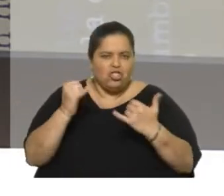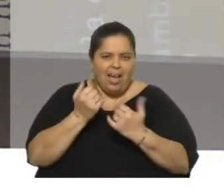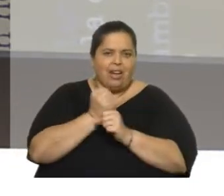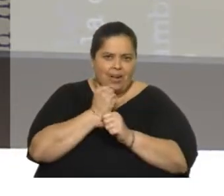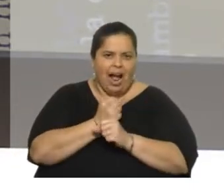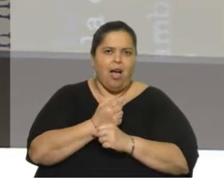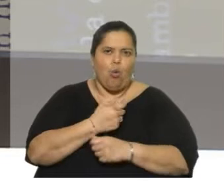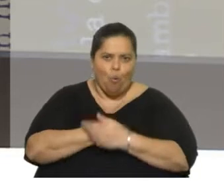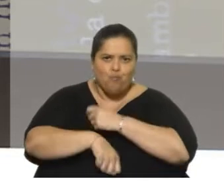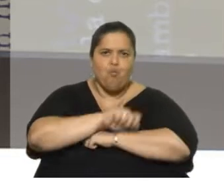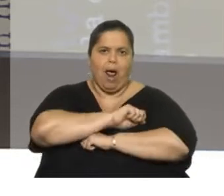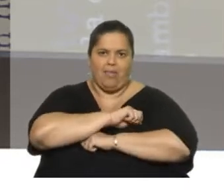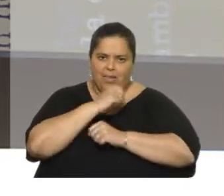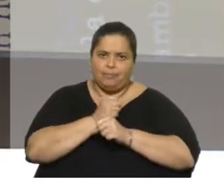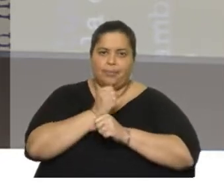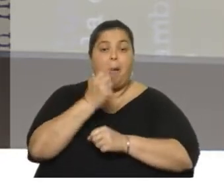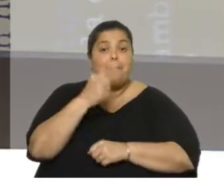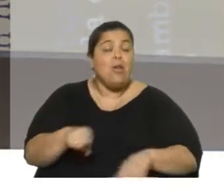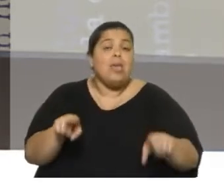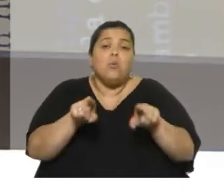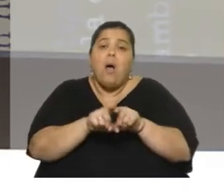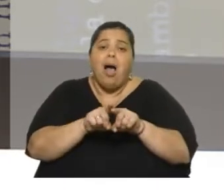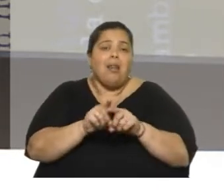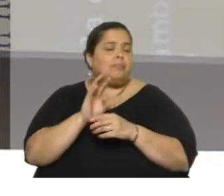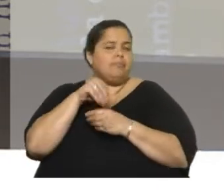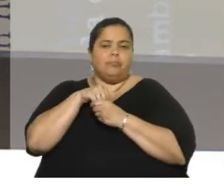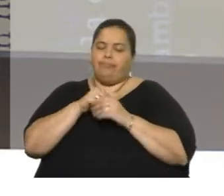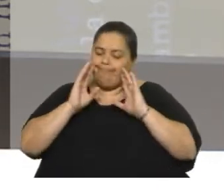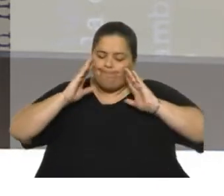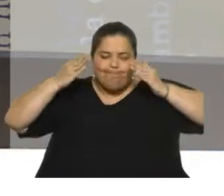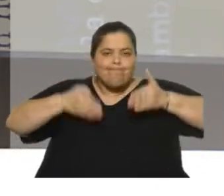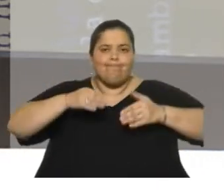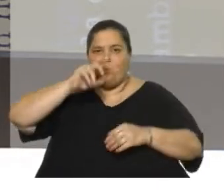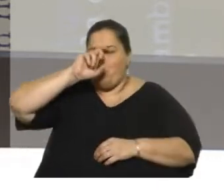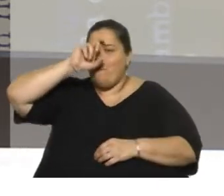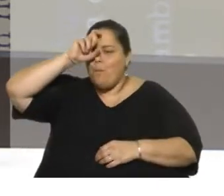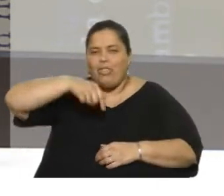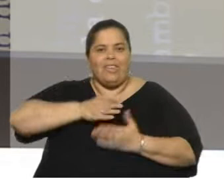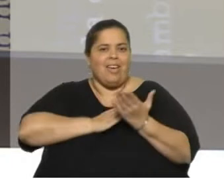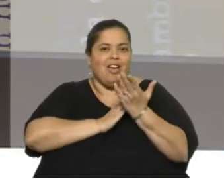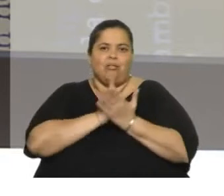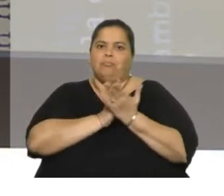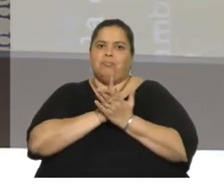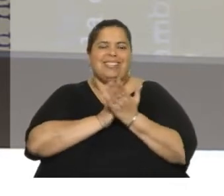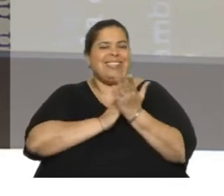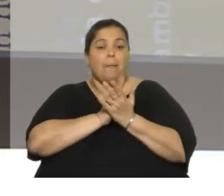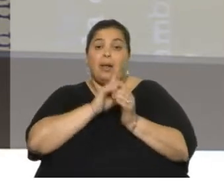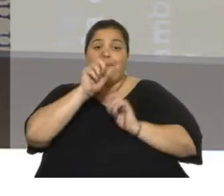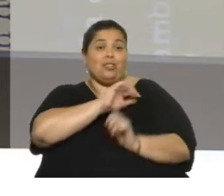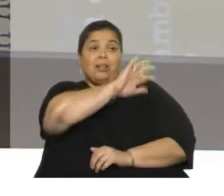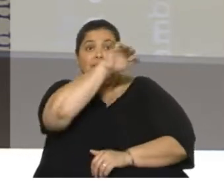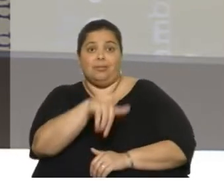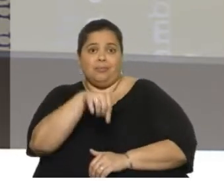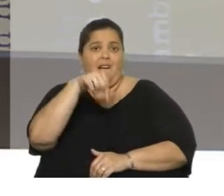ello, pero de todas maneras está la macrocefalía de Montevideo, que eso lleva a que la gente migre para estudiar a